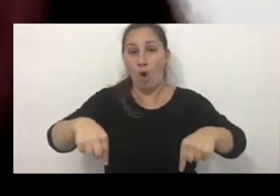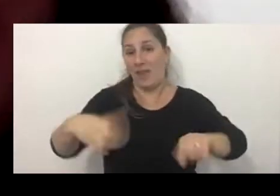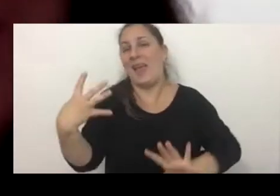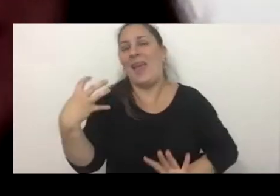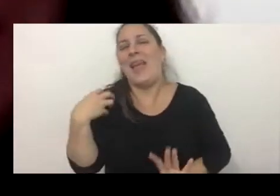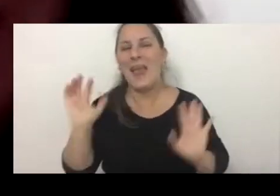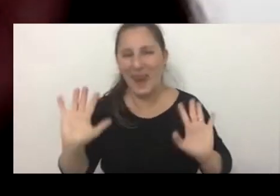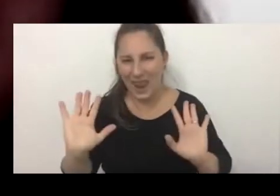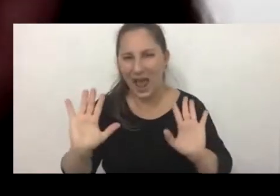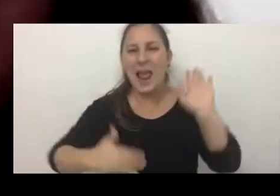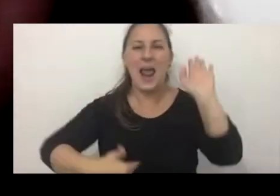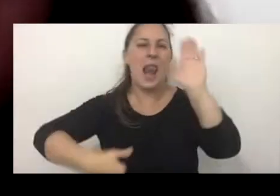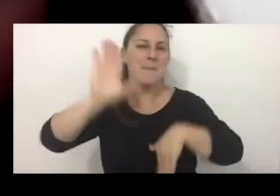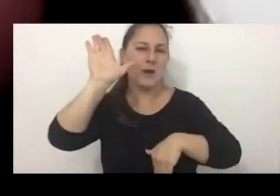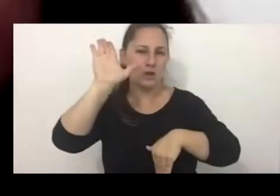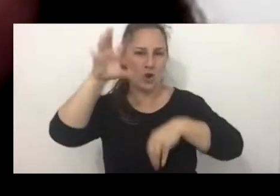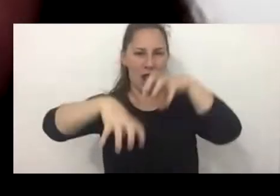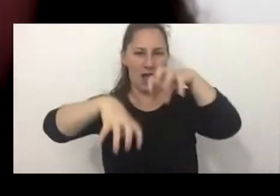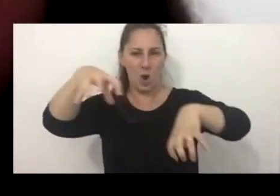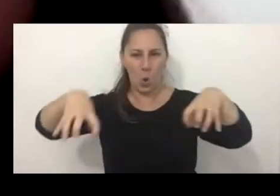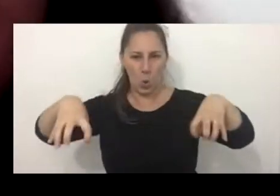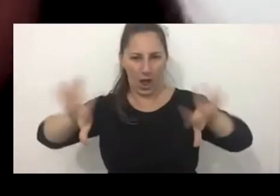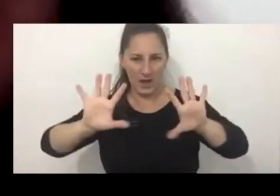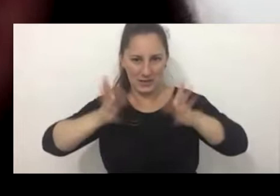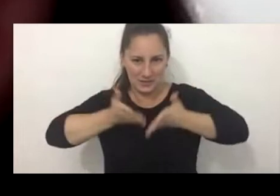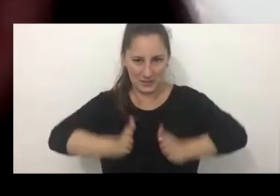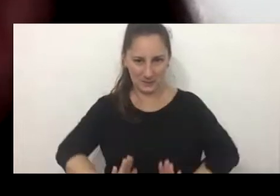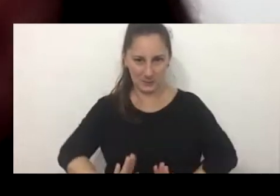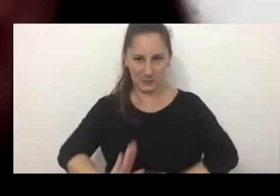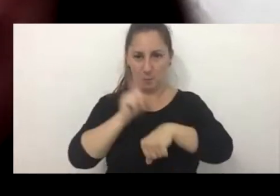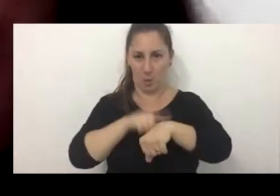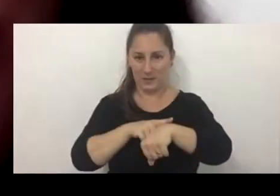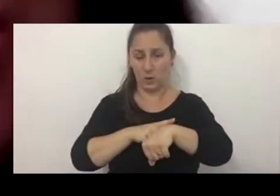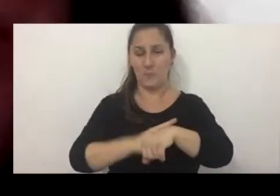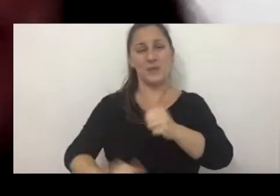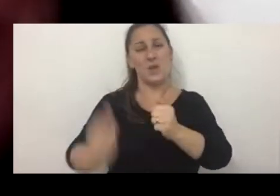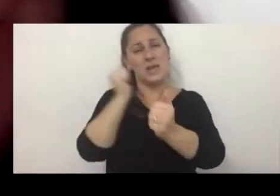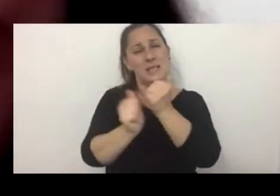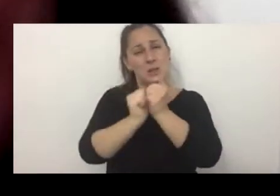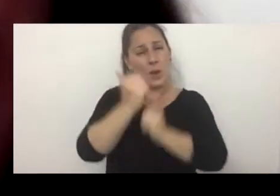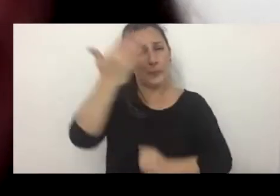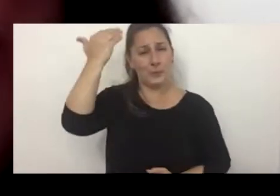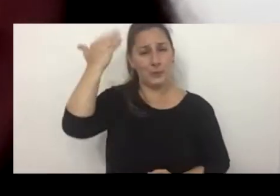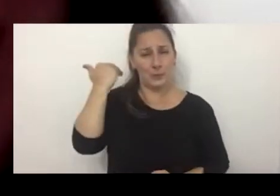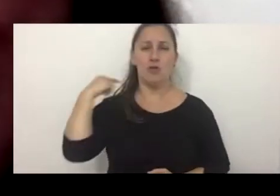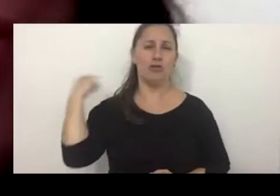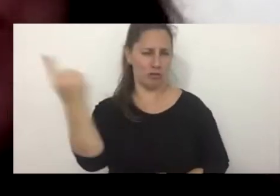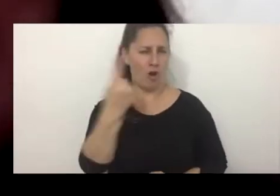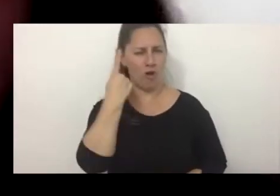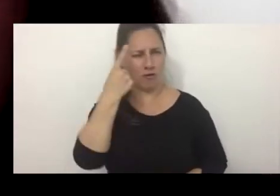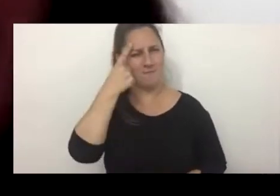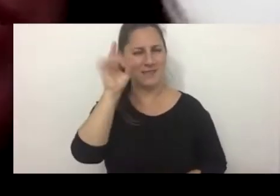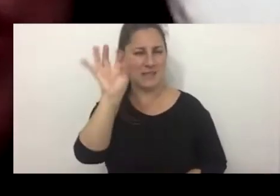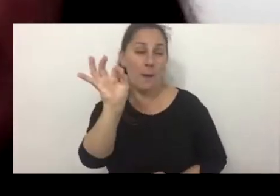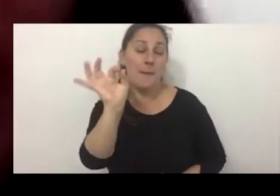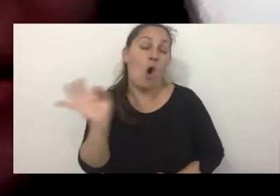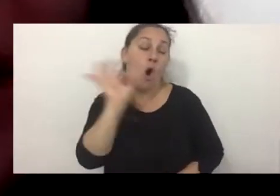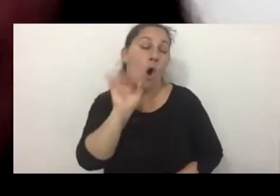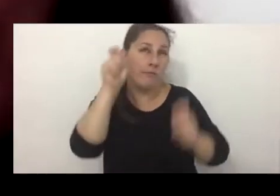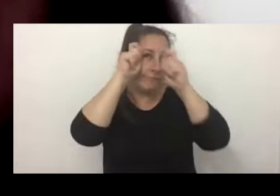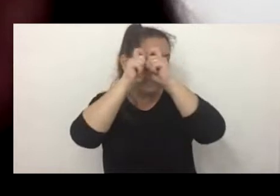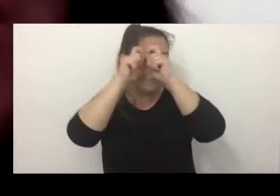Bueno, a mí me parece que es clave este punto de repasar cómo fueron evolucionando los nacimientos a lo largo de la historia para entender